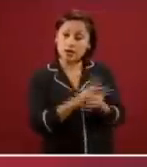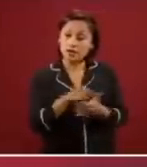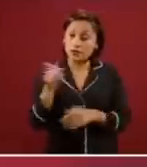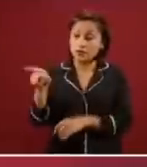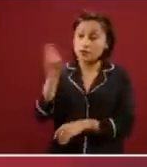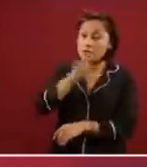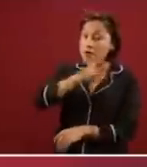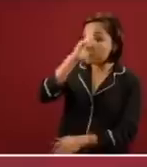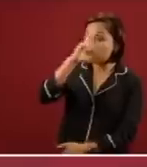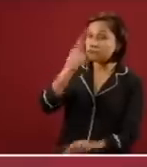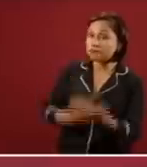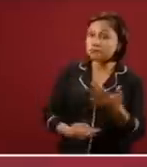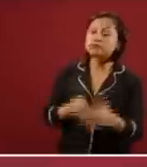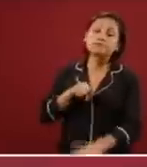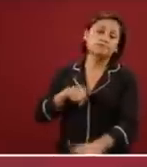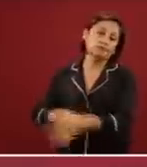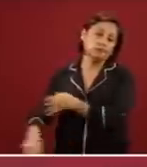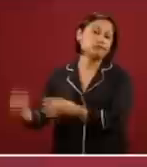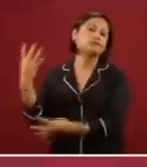Entonces, es